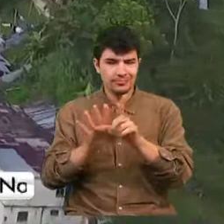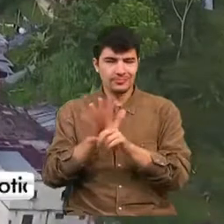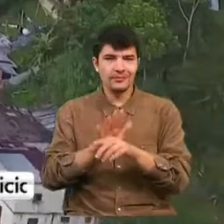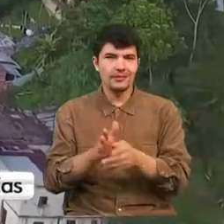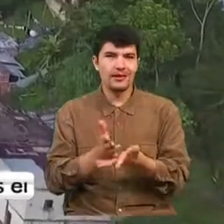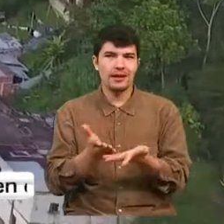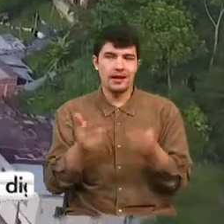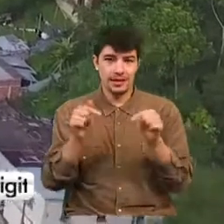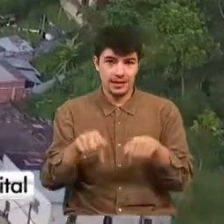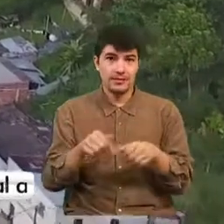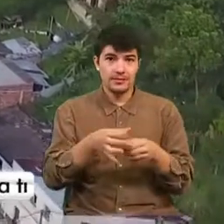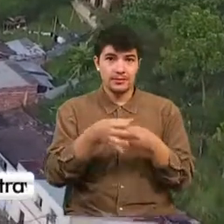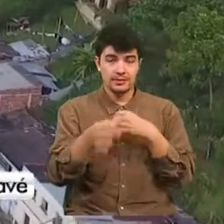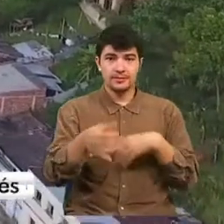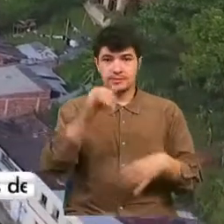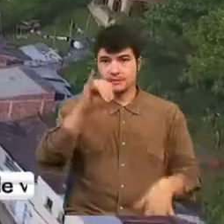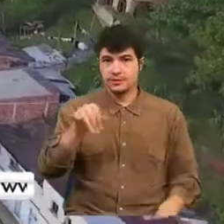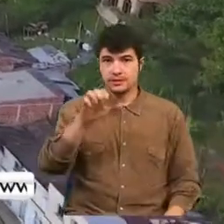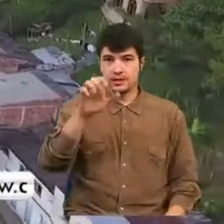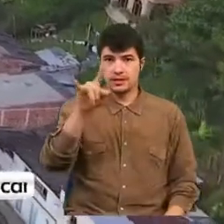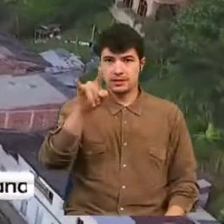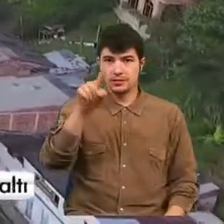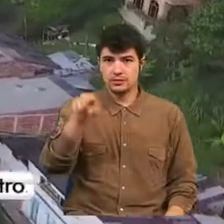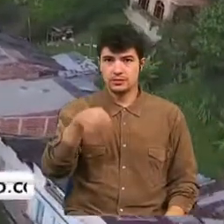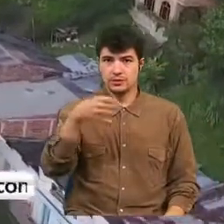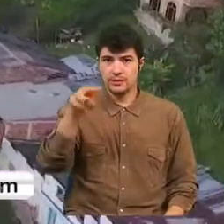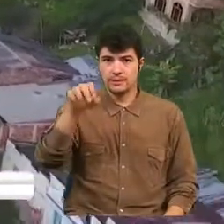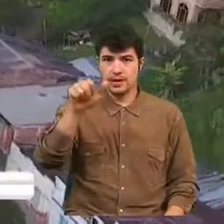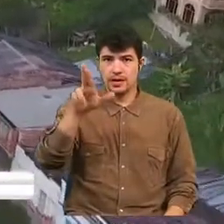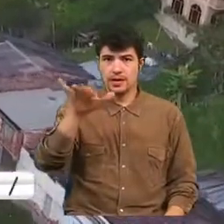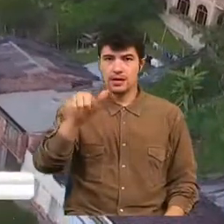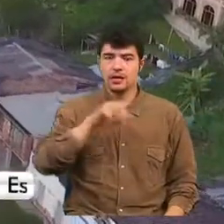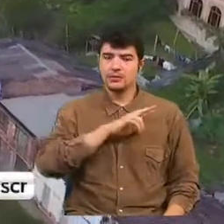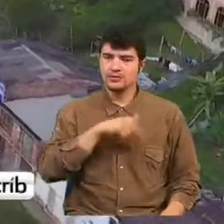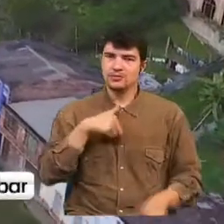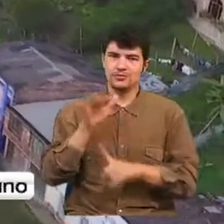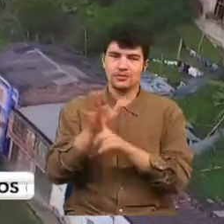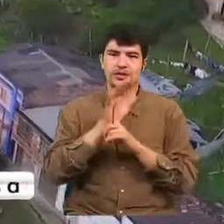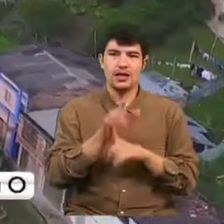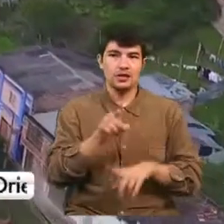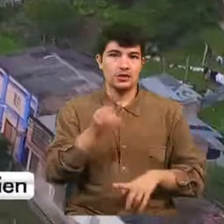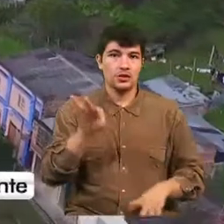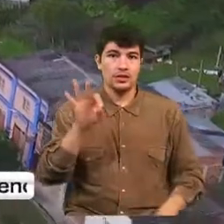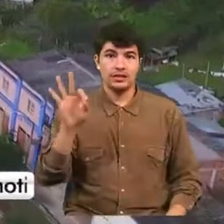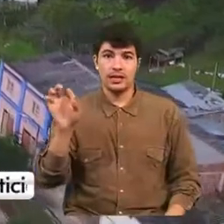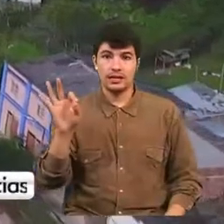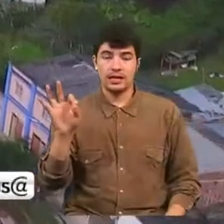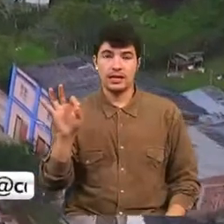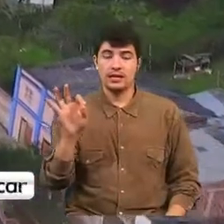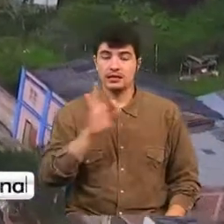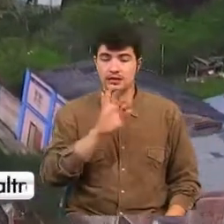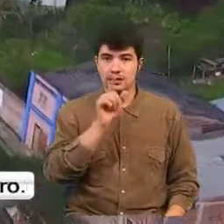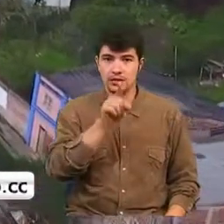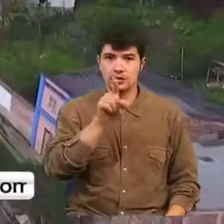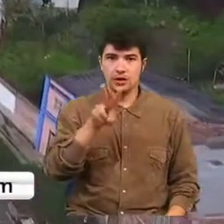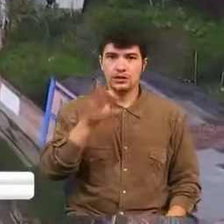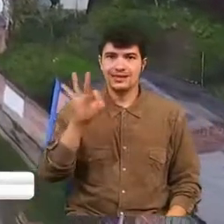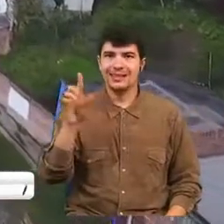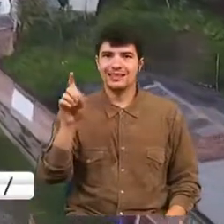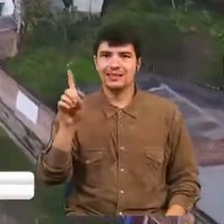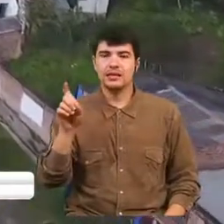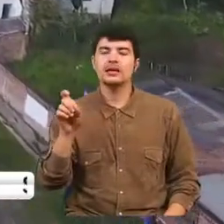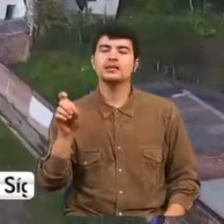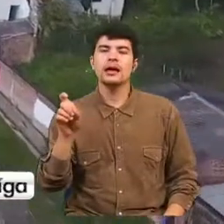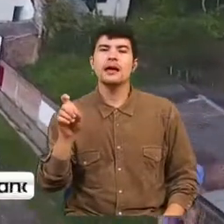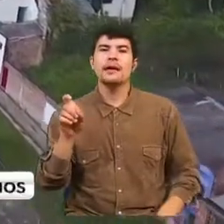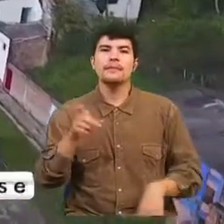Jesús María, desde donde estamos haciendo nuestra emisión en vivo y en directo. Ya son las 12:36 minutos de la tarde y está con